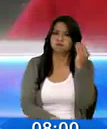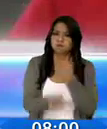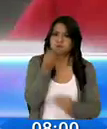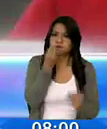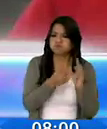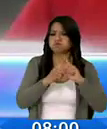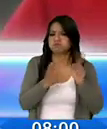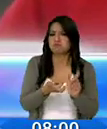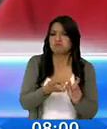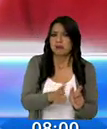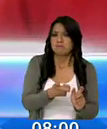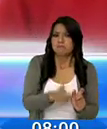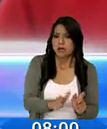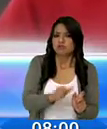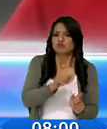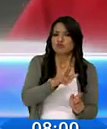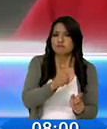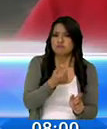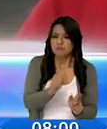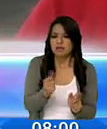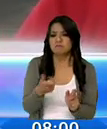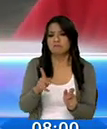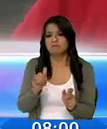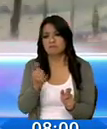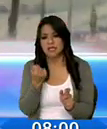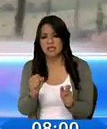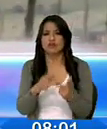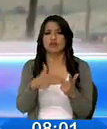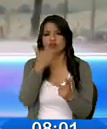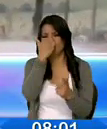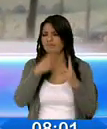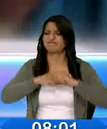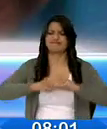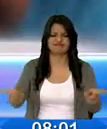clases de papas, como la super, la capiro, la roja.